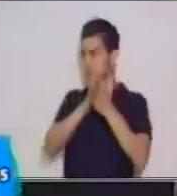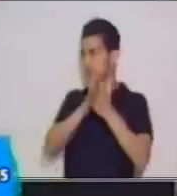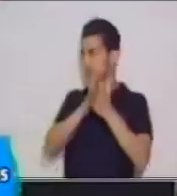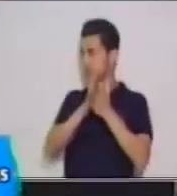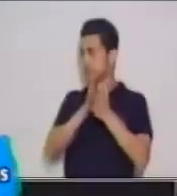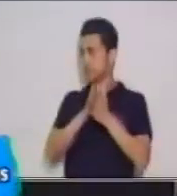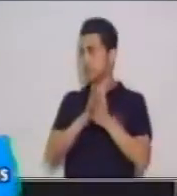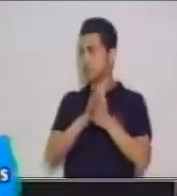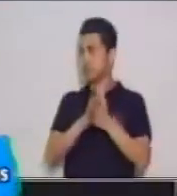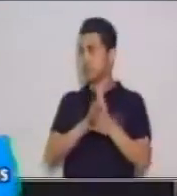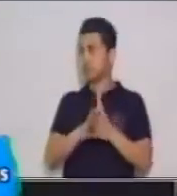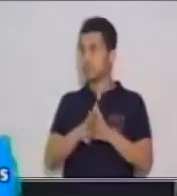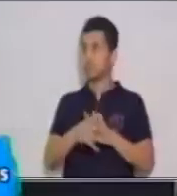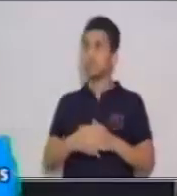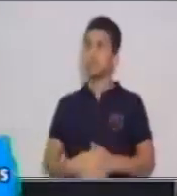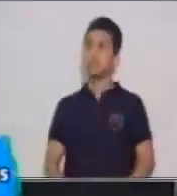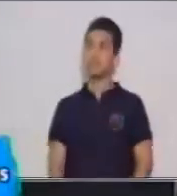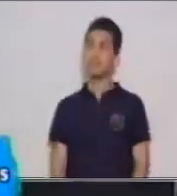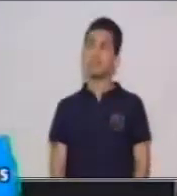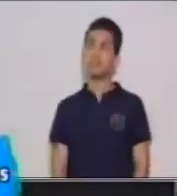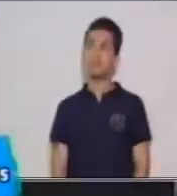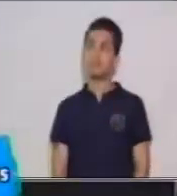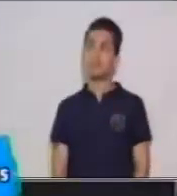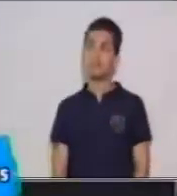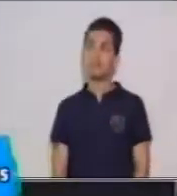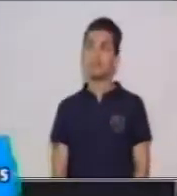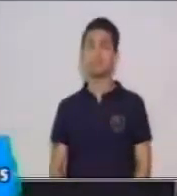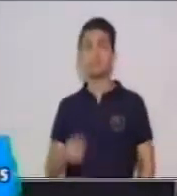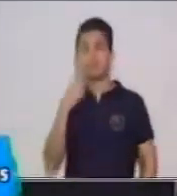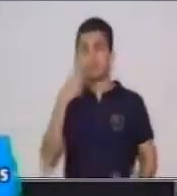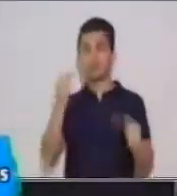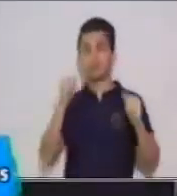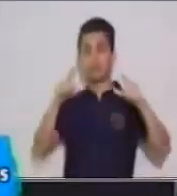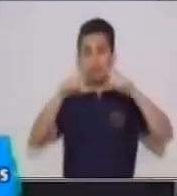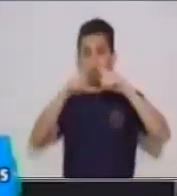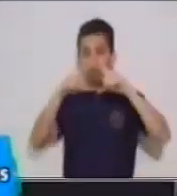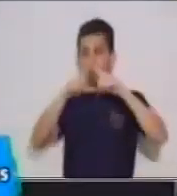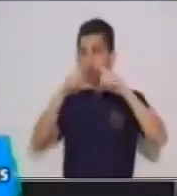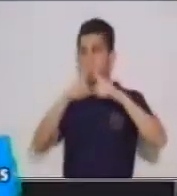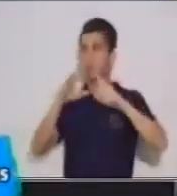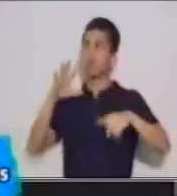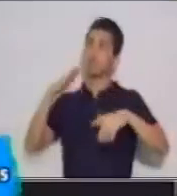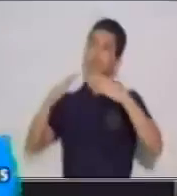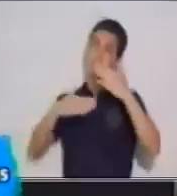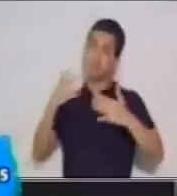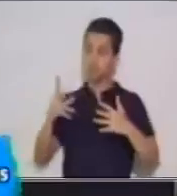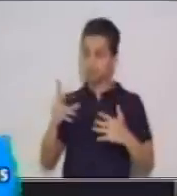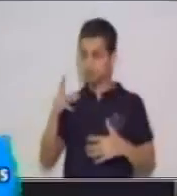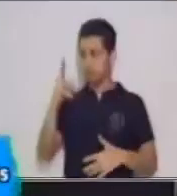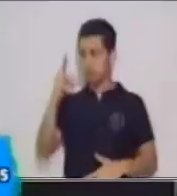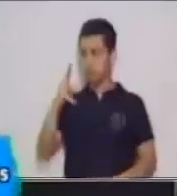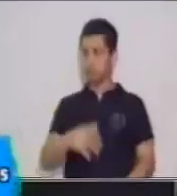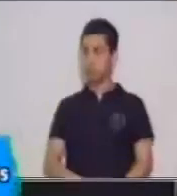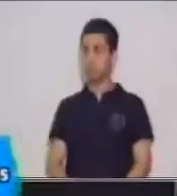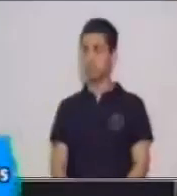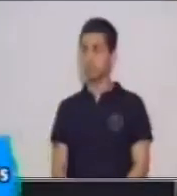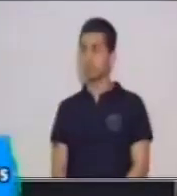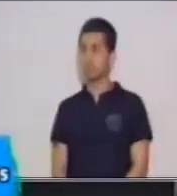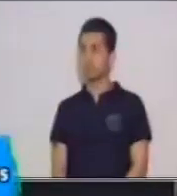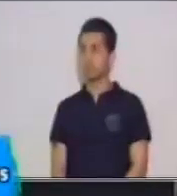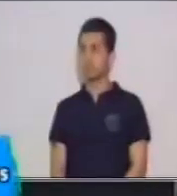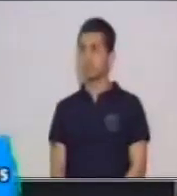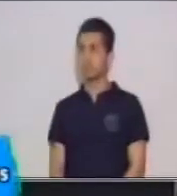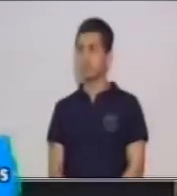formando un triángulo. Y luego ese triángulo tú